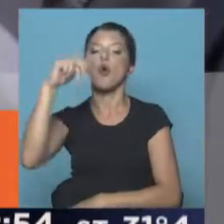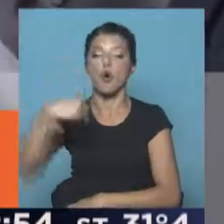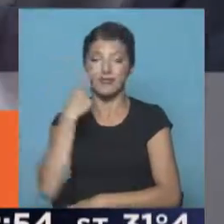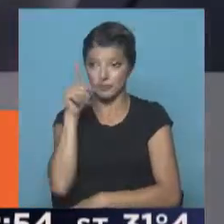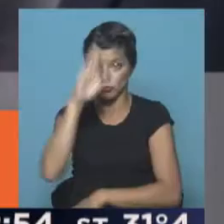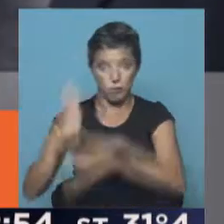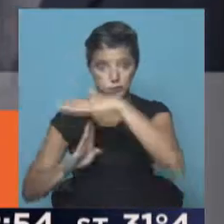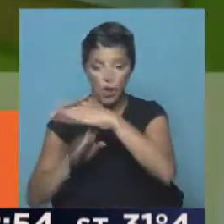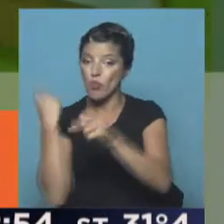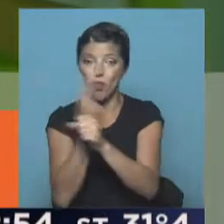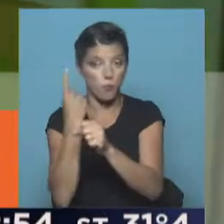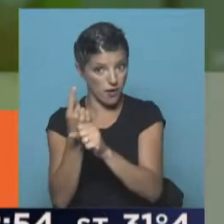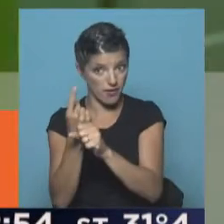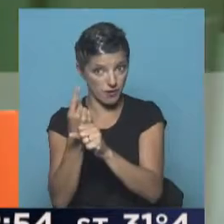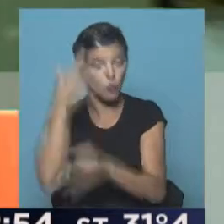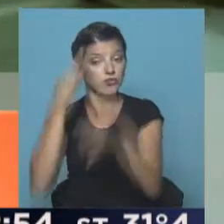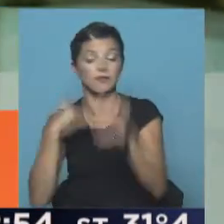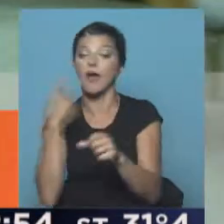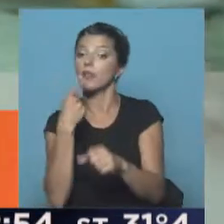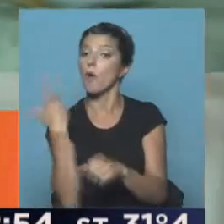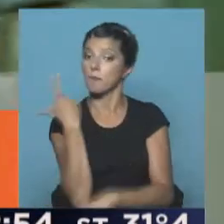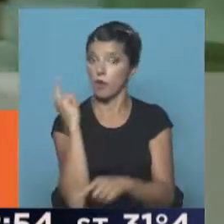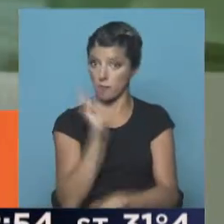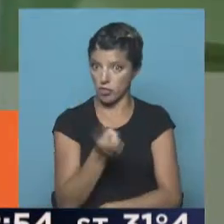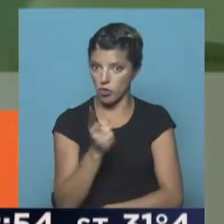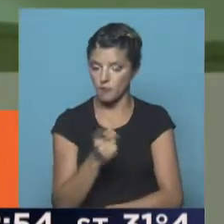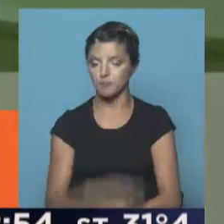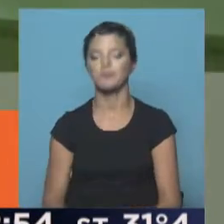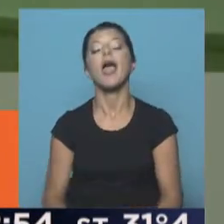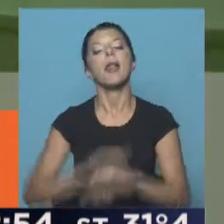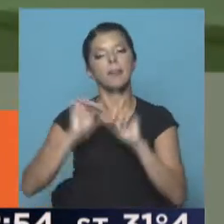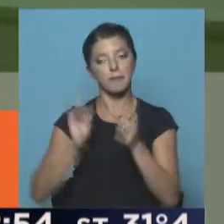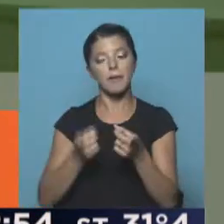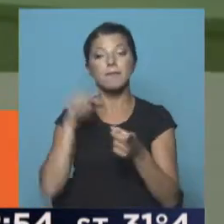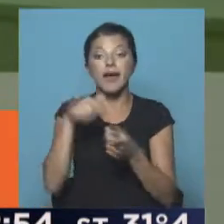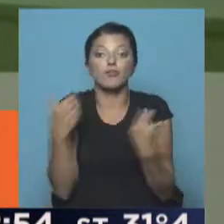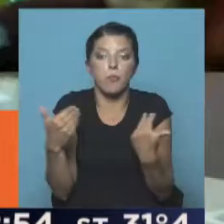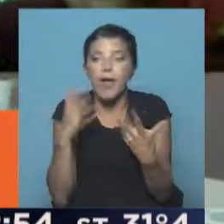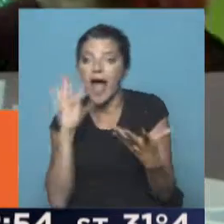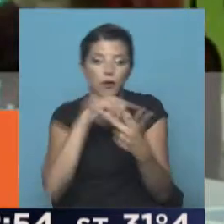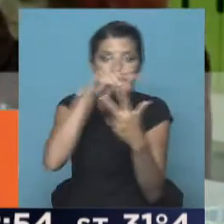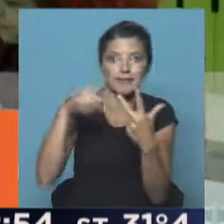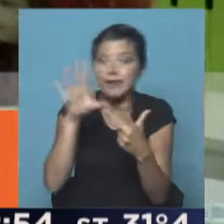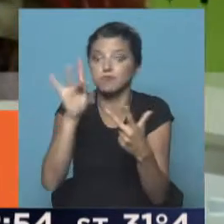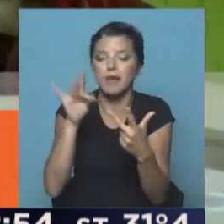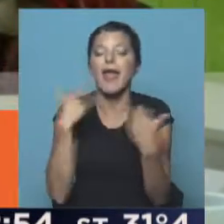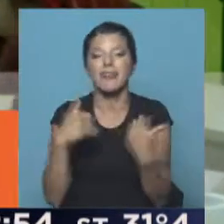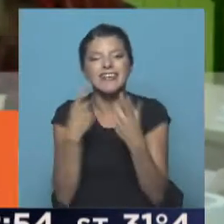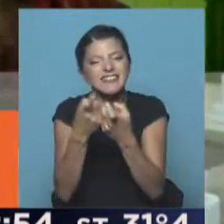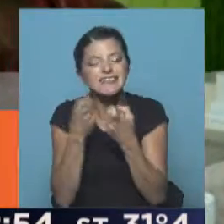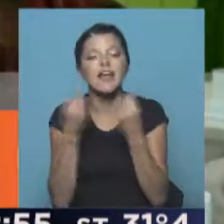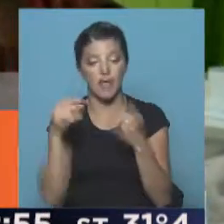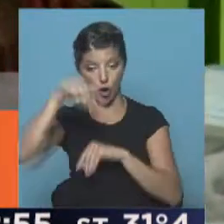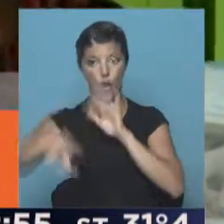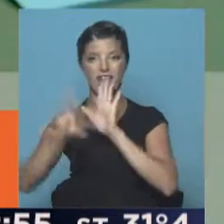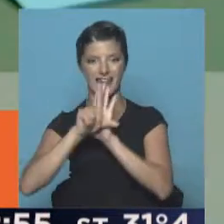judicialmente. No obstante, para que esta opción tenga alguna posibilidad de concretarse, debería modificarse la actual